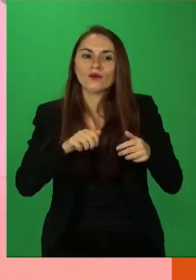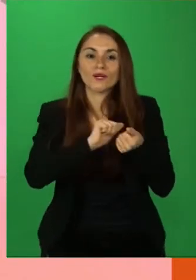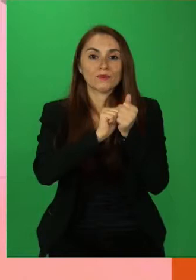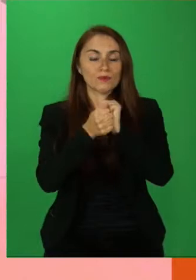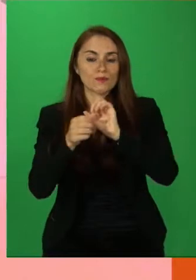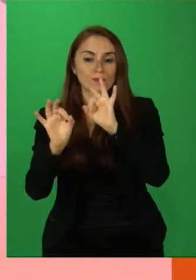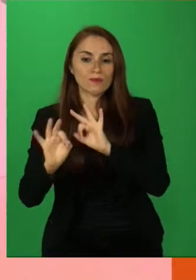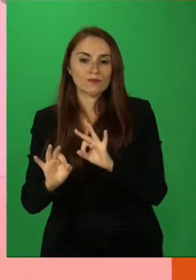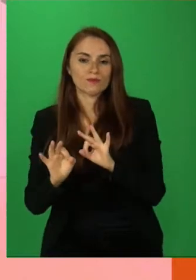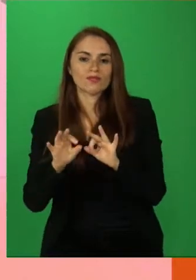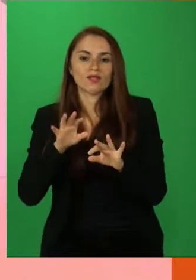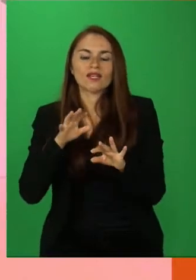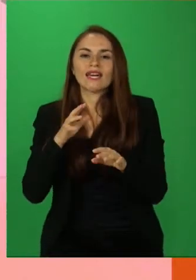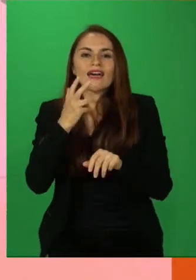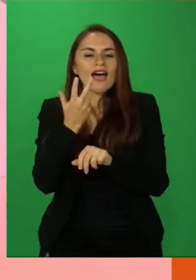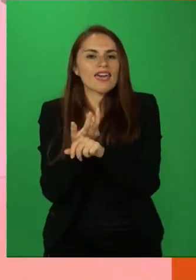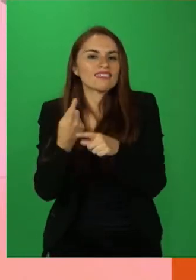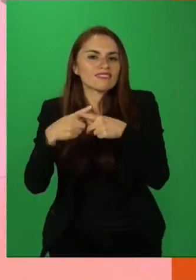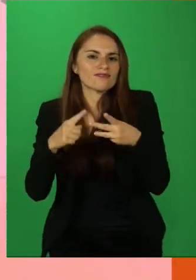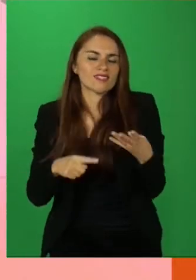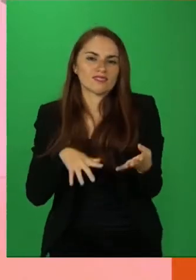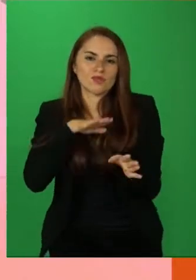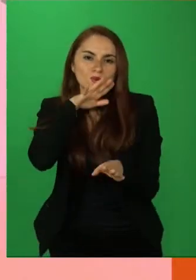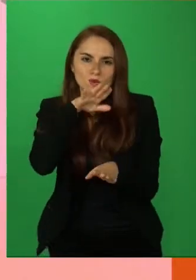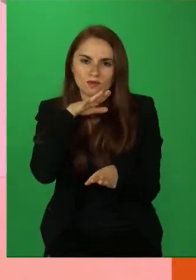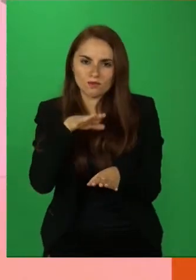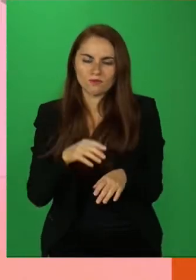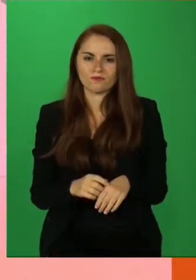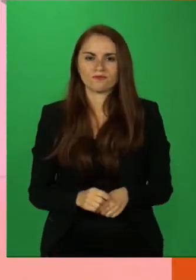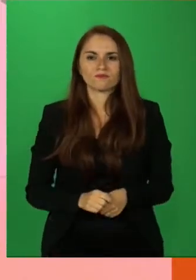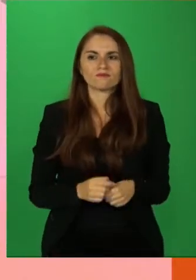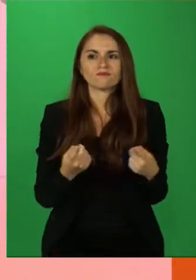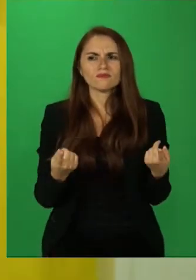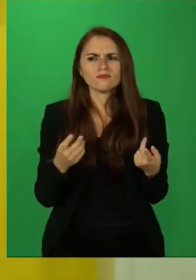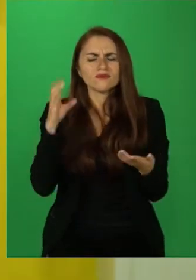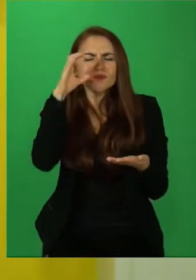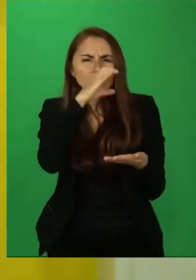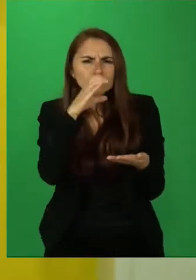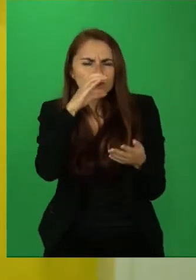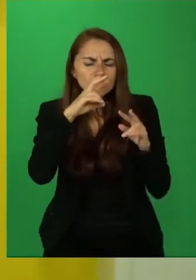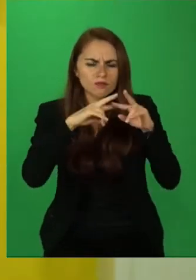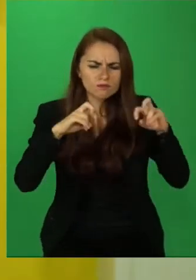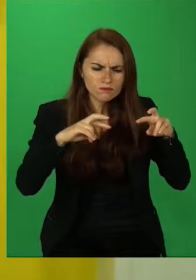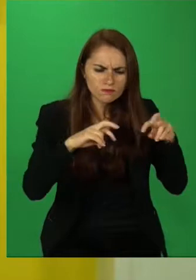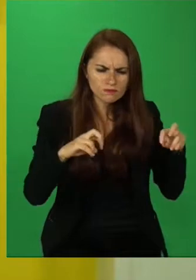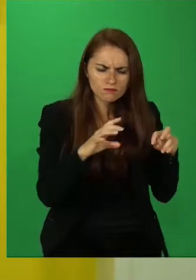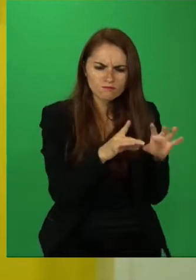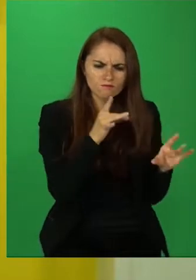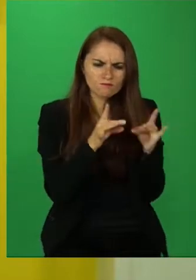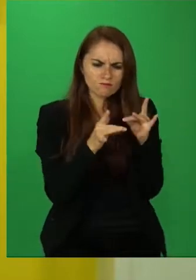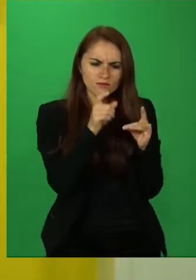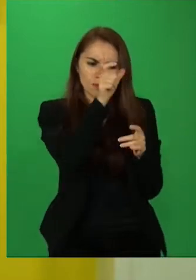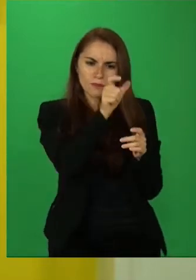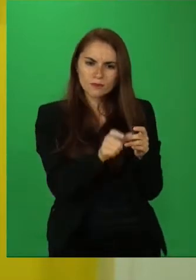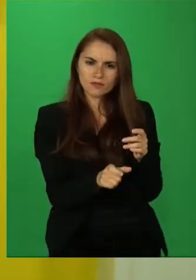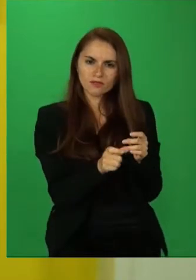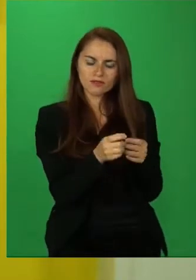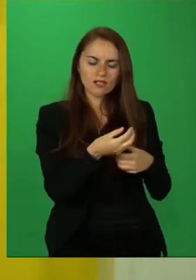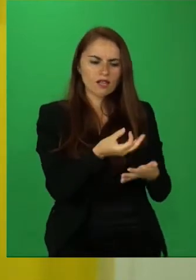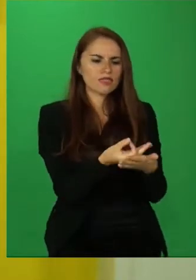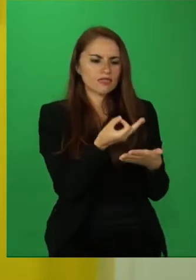distinta. Fíjate, interpretar implica una búsqueda, entender qué nos dice el